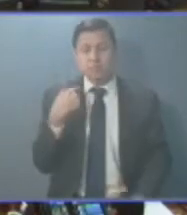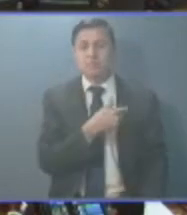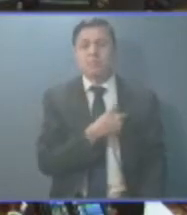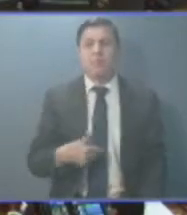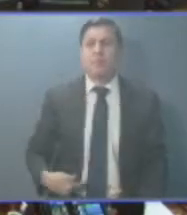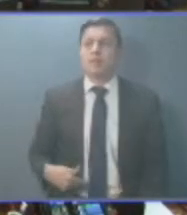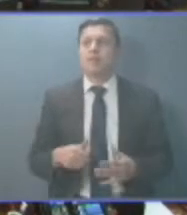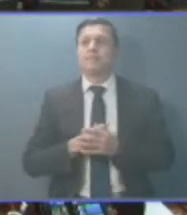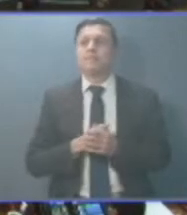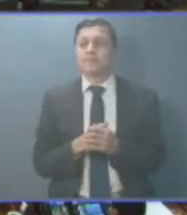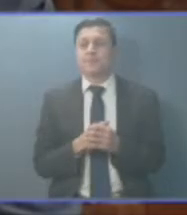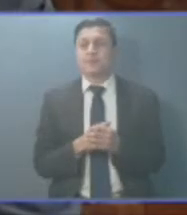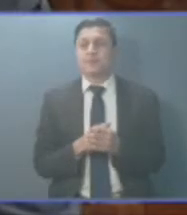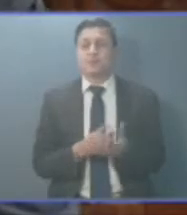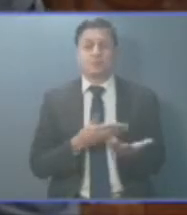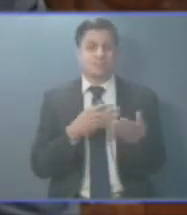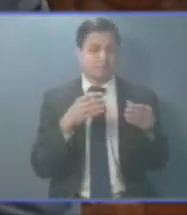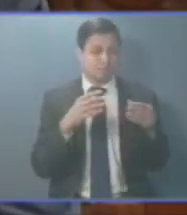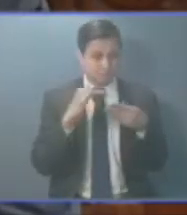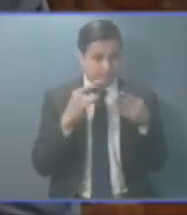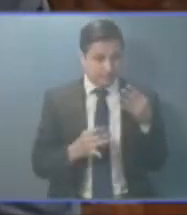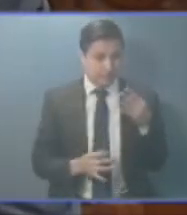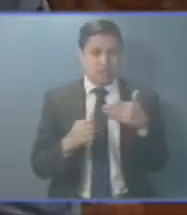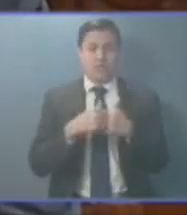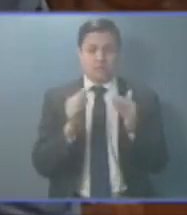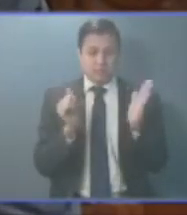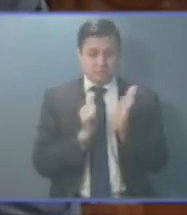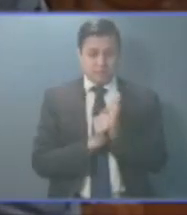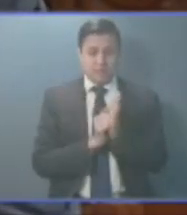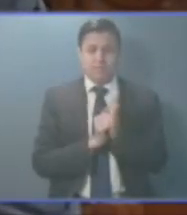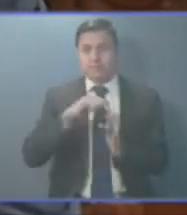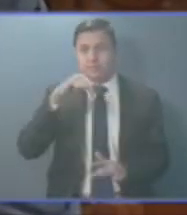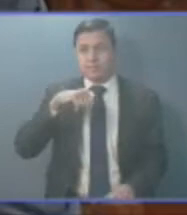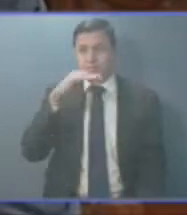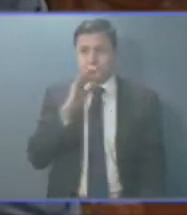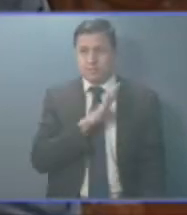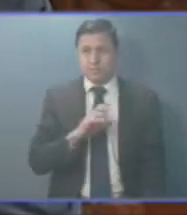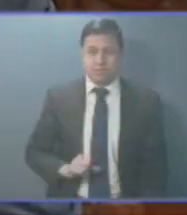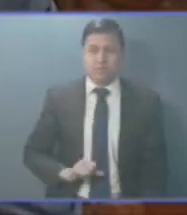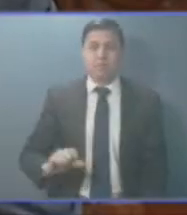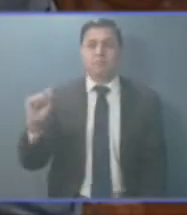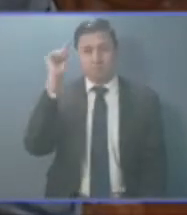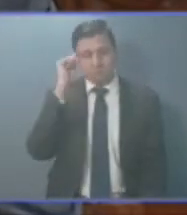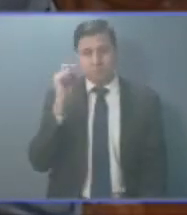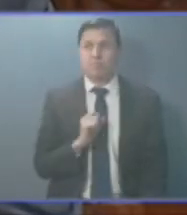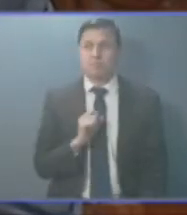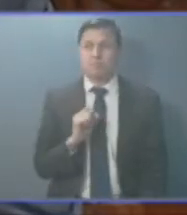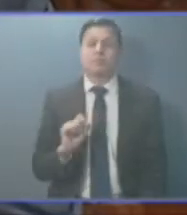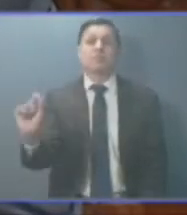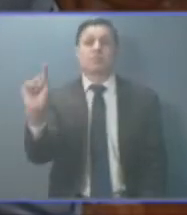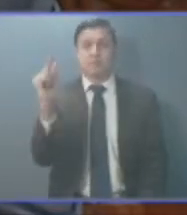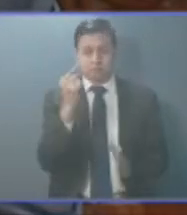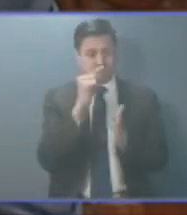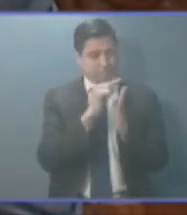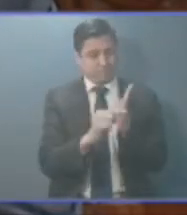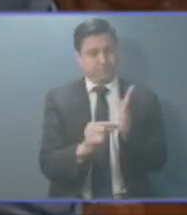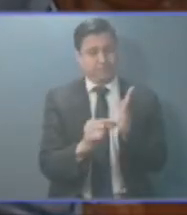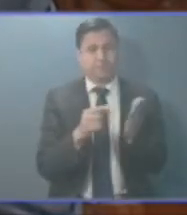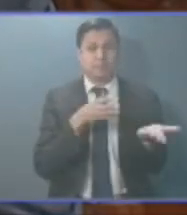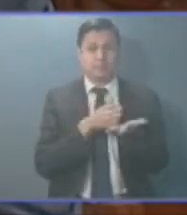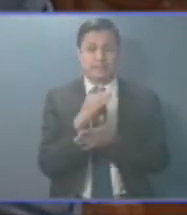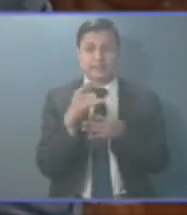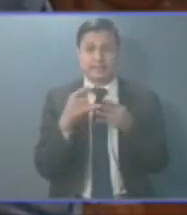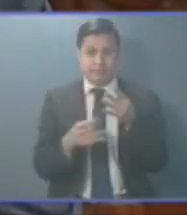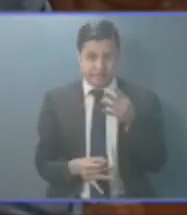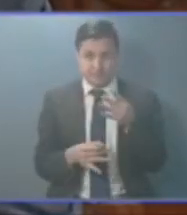Presidente, decreto número, la Asamblea Legislativa de la República de El Salvador considerando, Romanos 1, que mediante